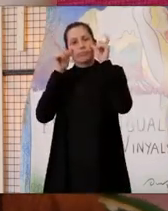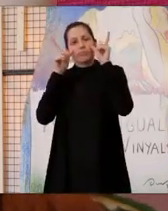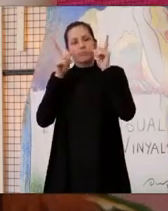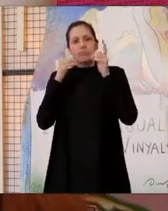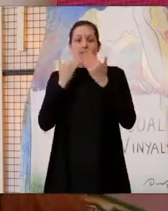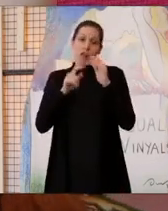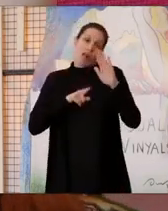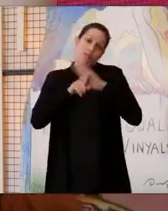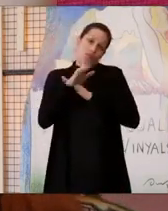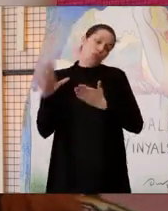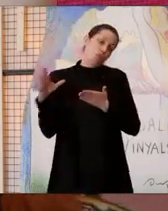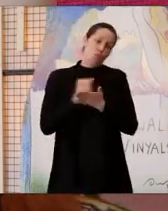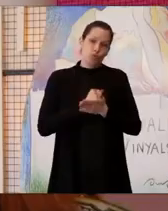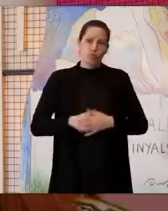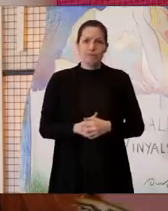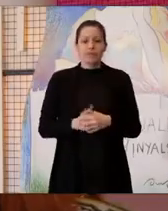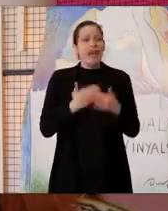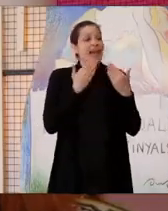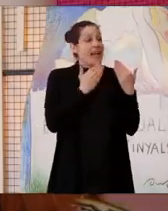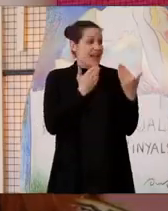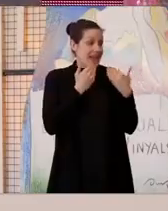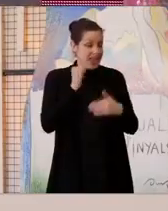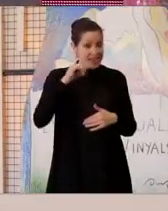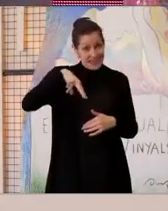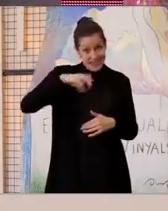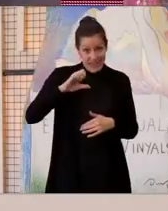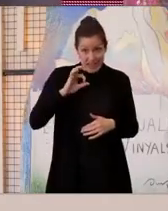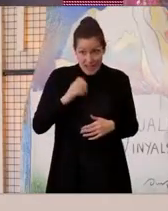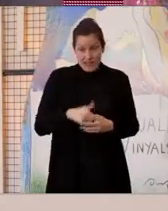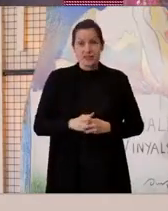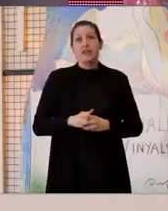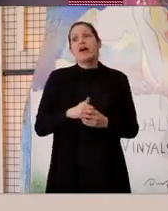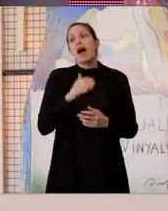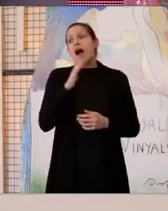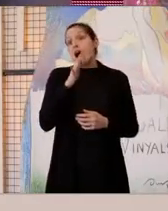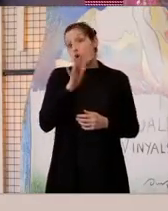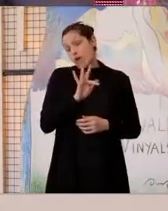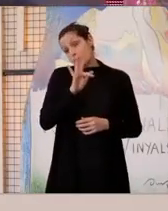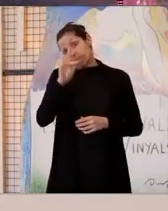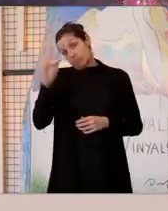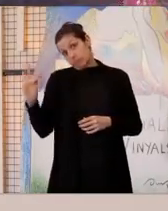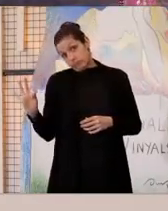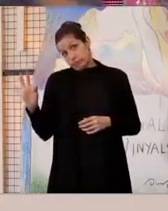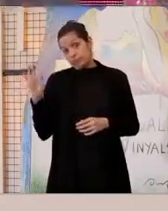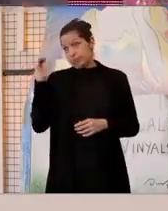Muchísimas gracias Inés Ya vamos a pasar a la siguiente a la siguiente mesa